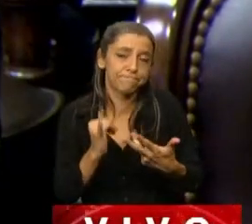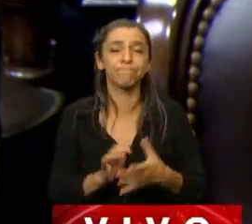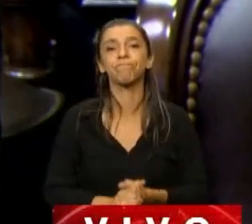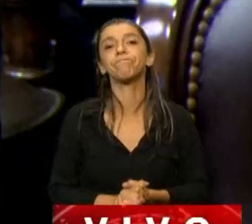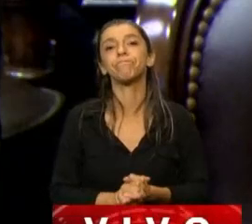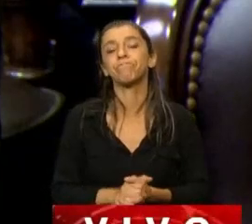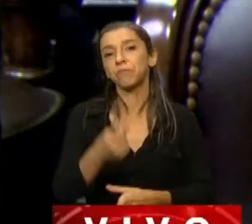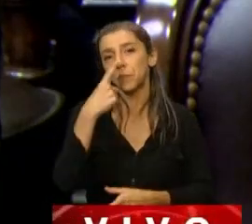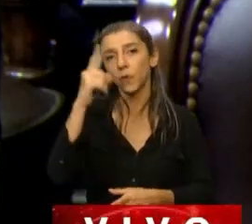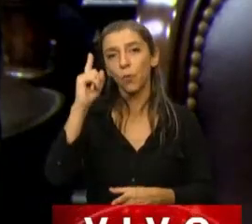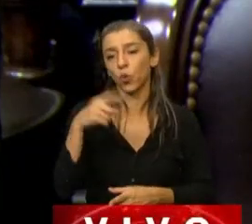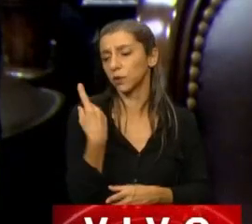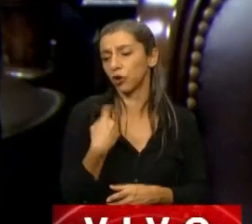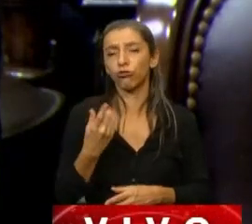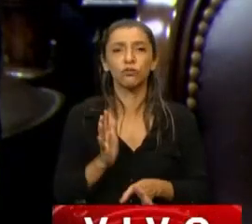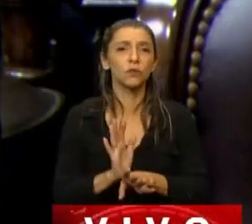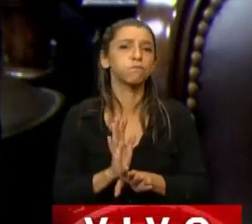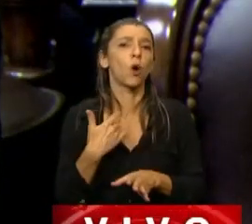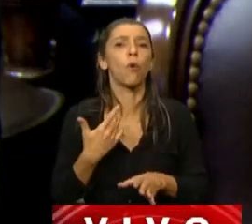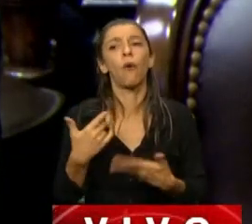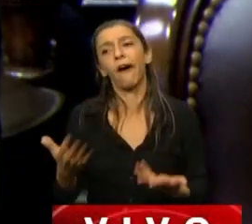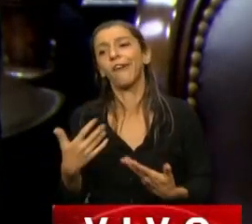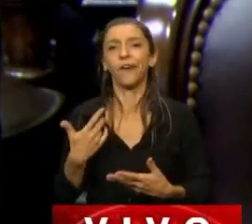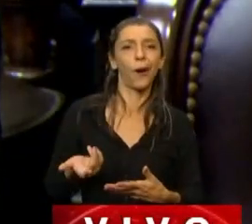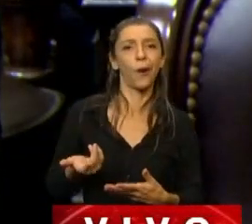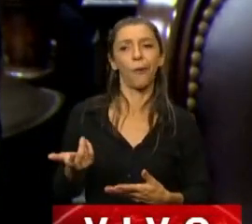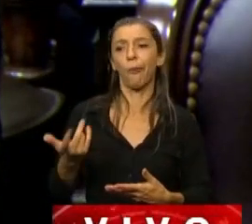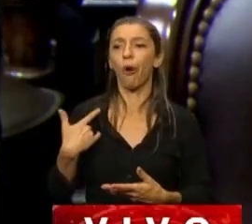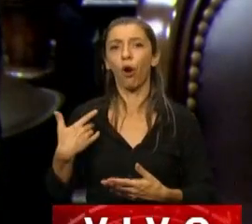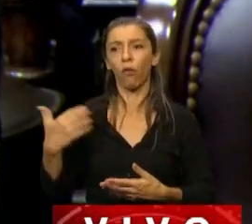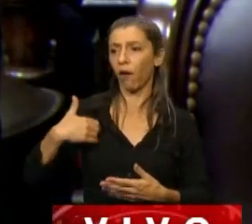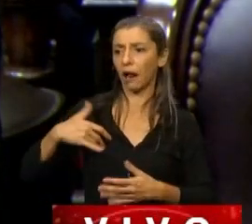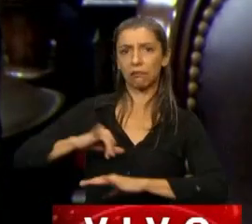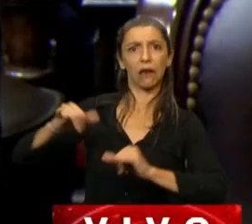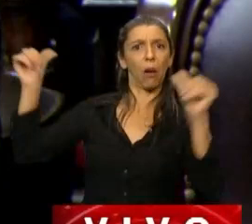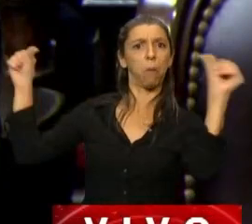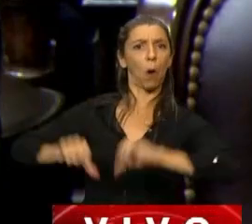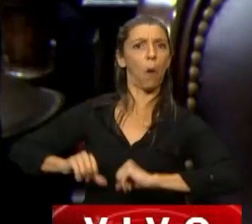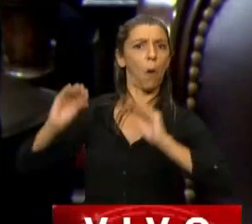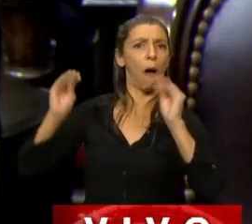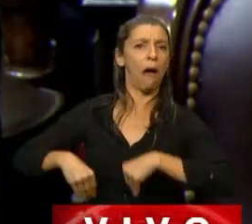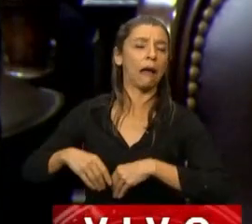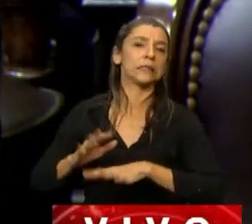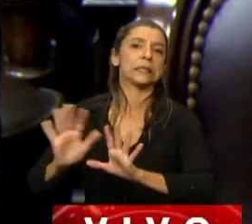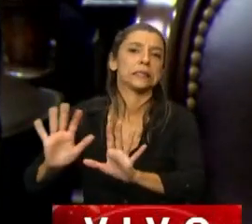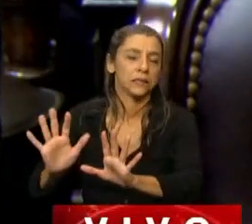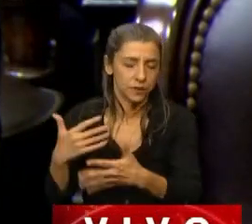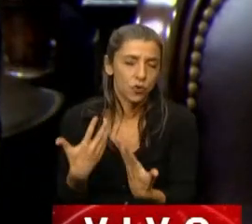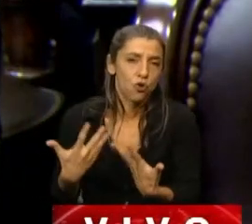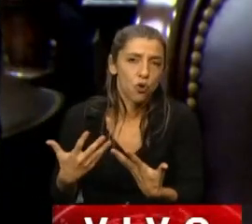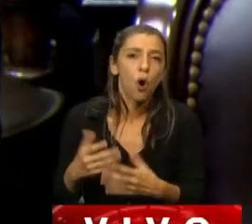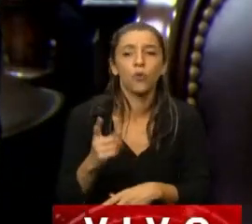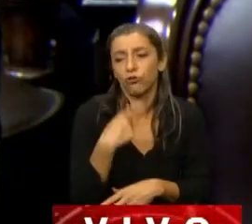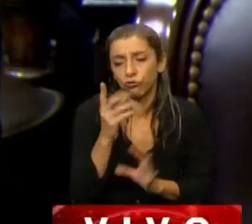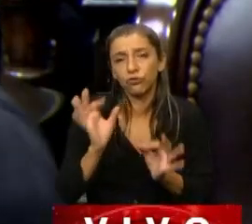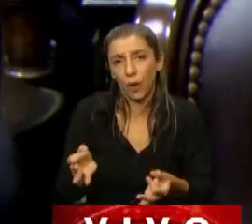Nosotros, presidente, no somos militantes del default. Creo que quedó muy claro en la forma en que actuamos en este